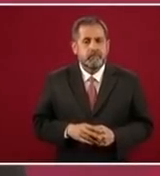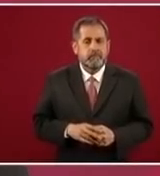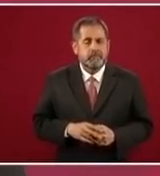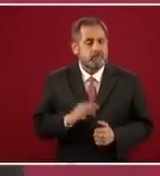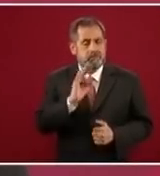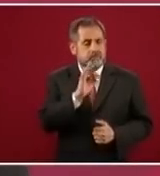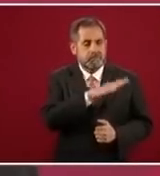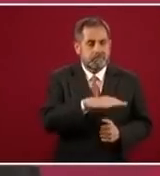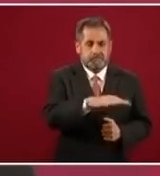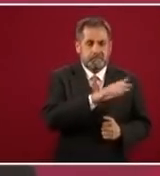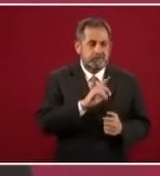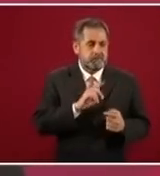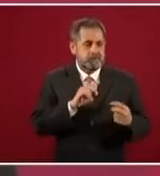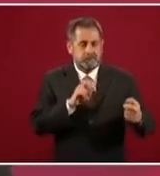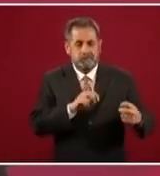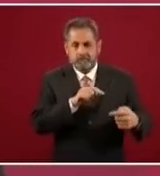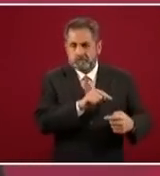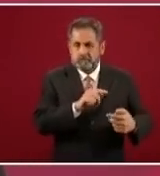de